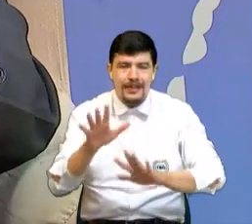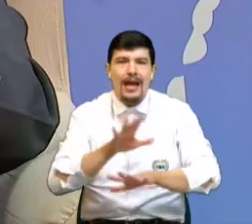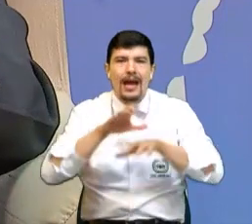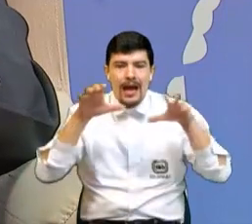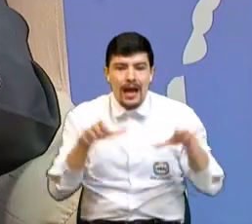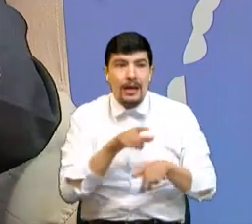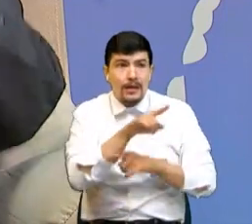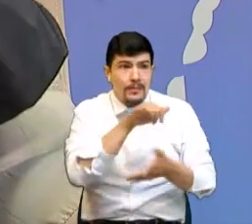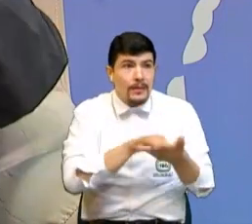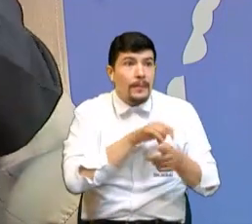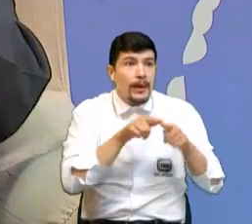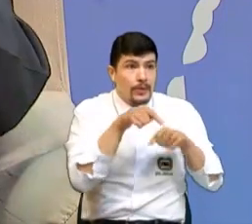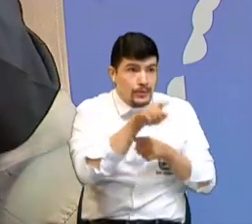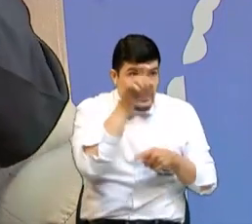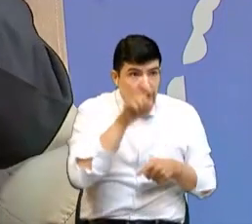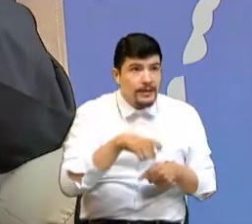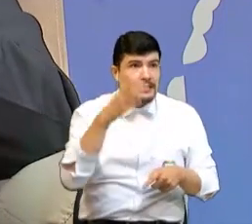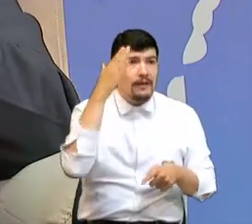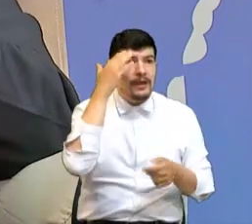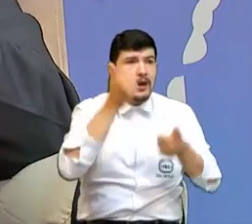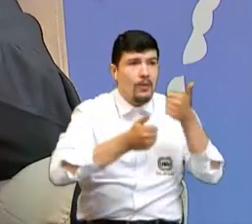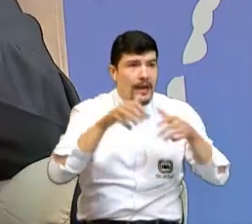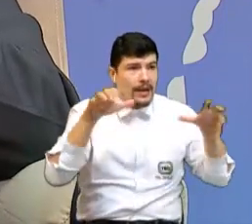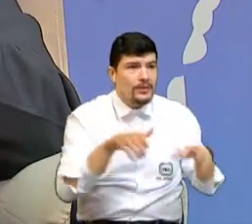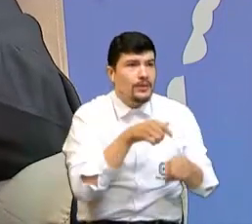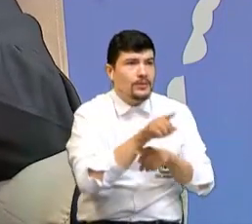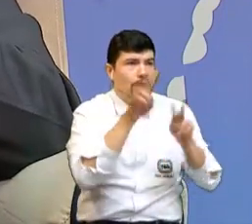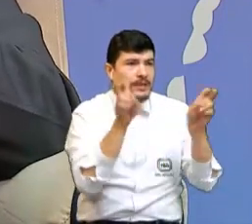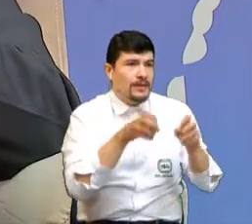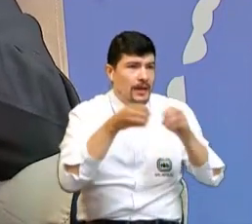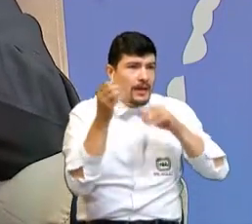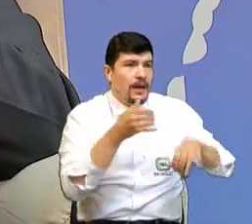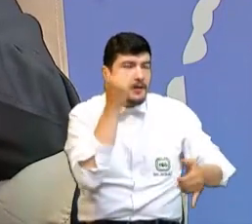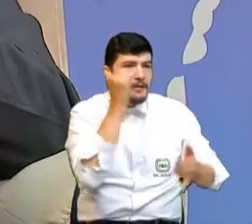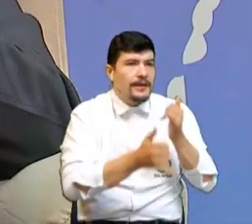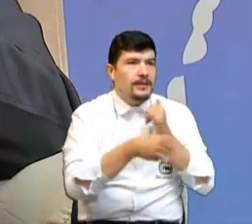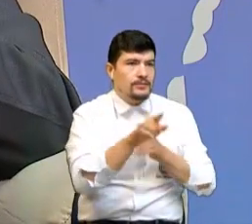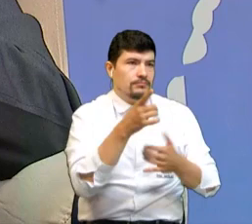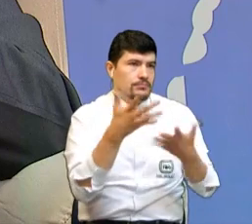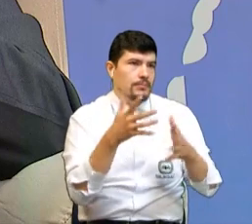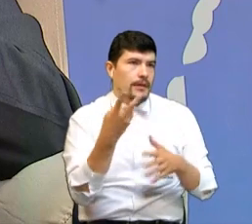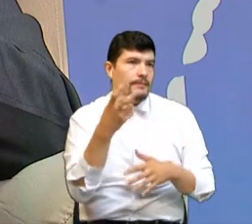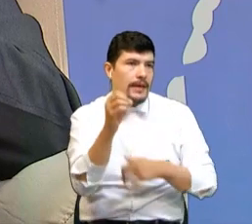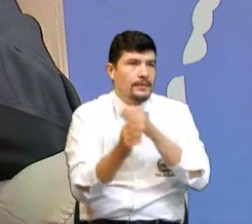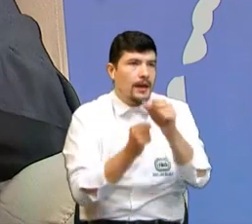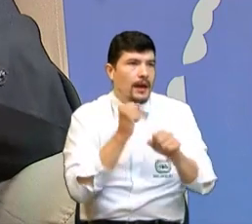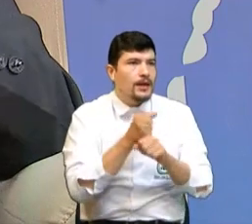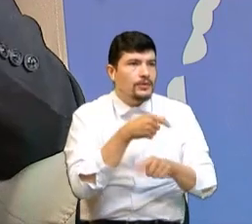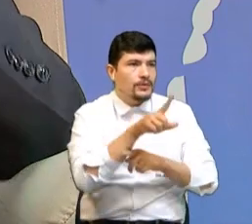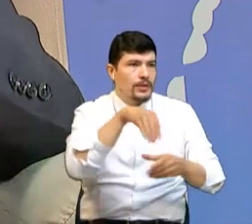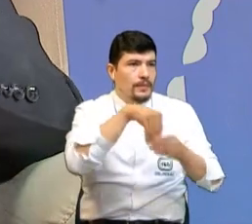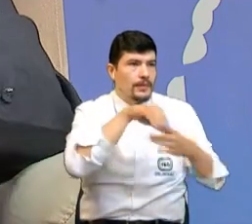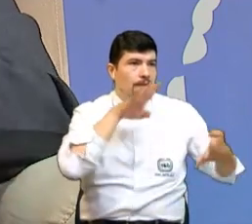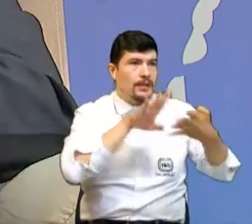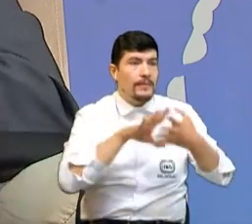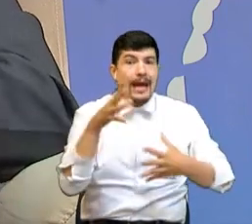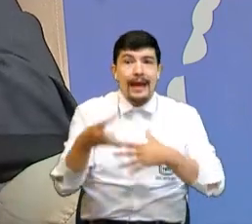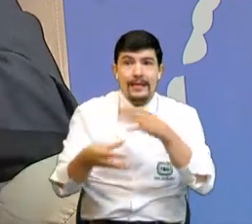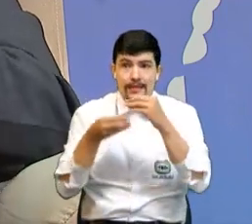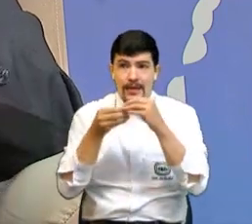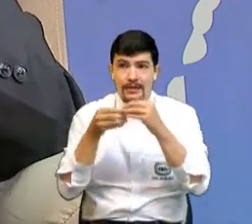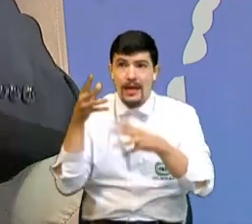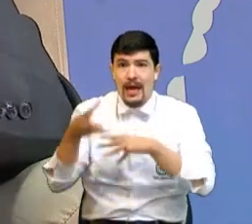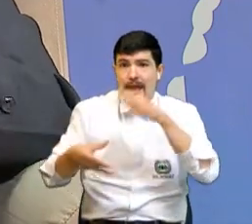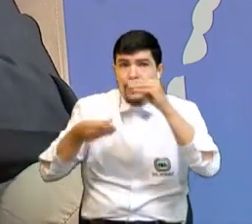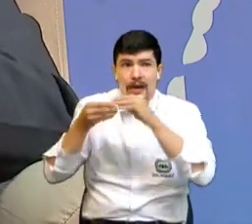pueden encontrar prescritos sobre el tema de los de la prescripción de los 20 años de los 20 años de prisión. Igualmente,